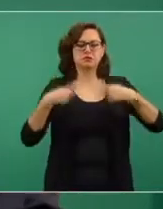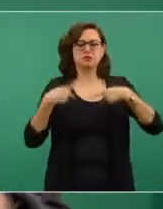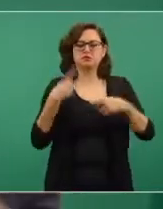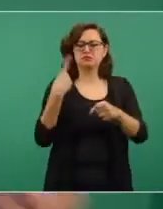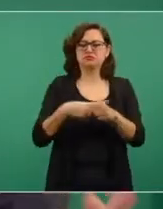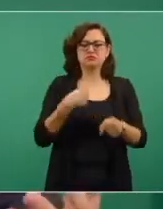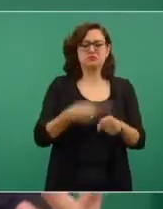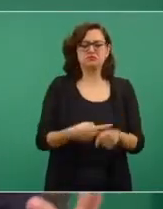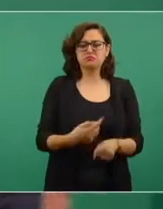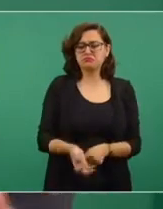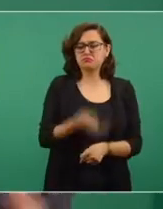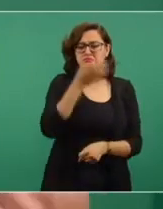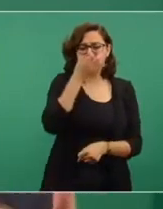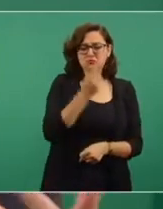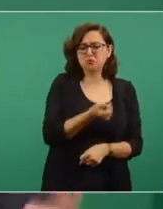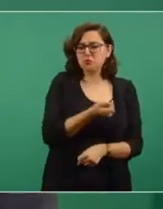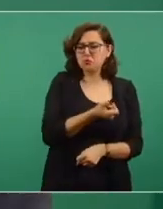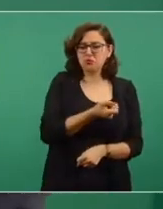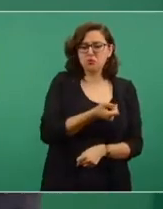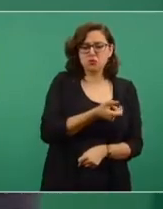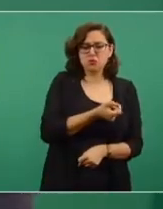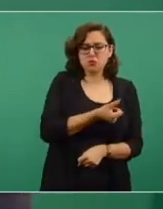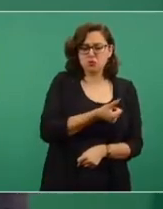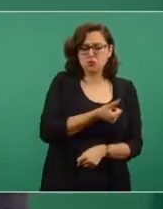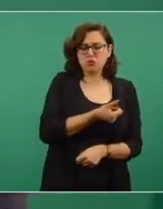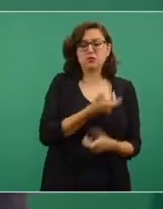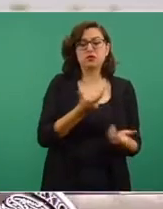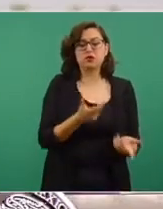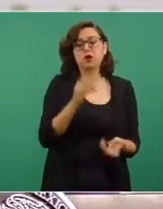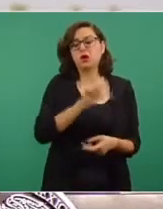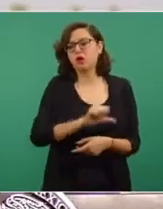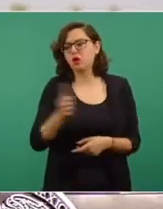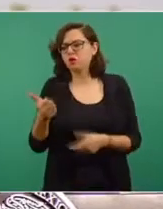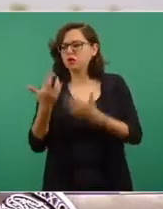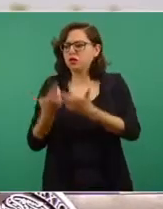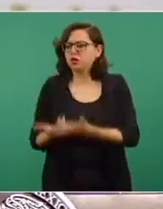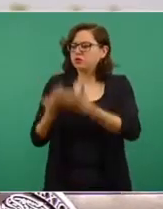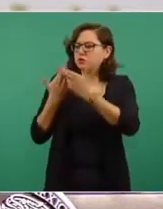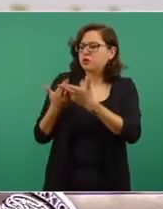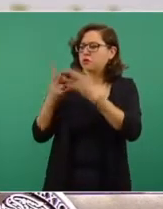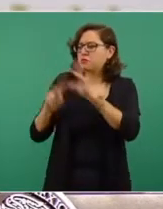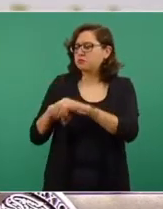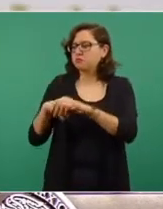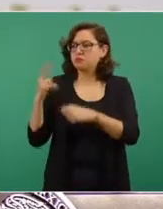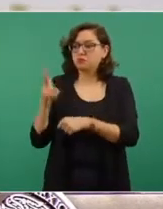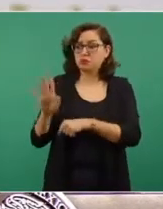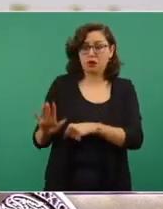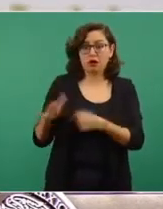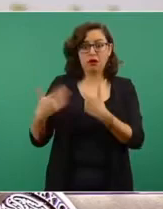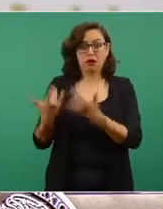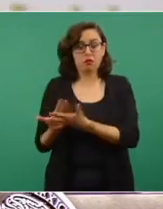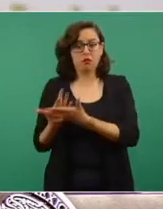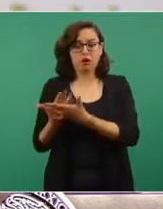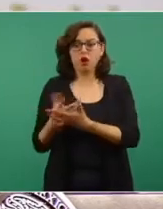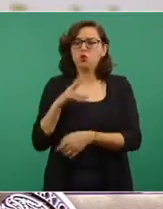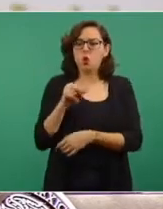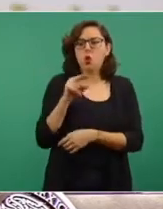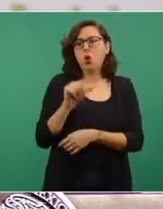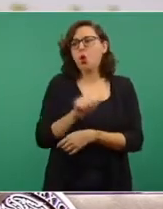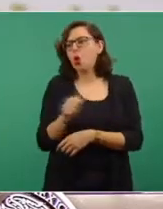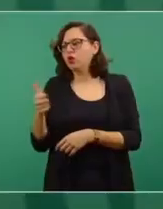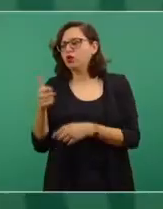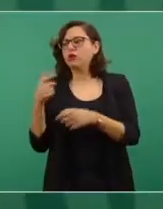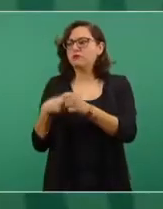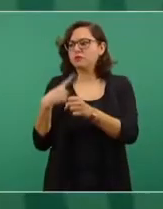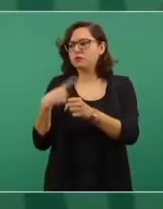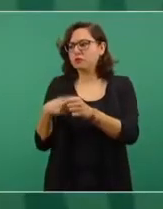que no están ociosas las camas, se están utilizando para otros padecimientos, pero con el plan de continuidad de operaciones que